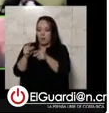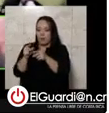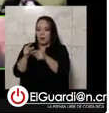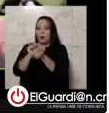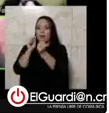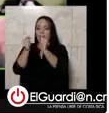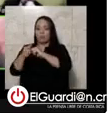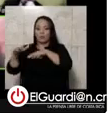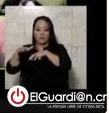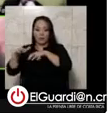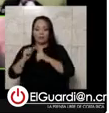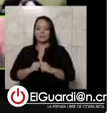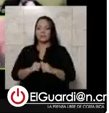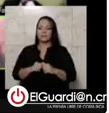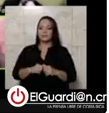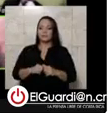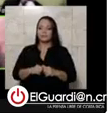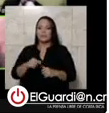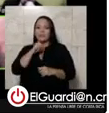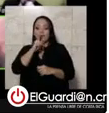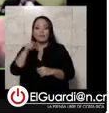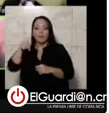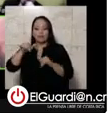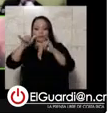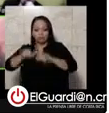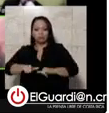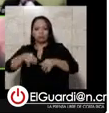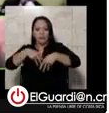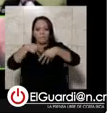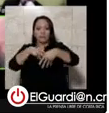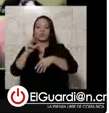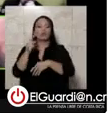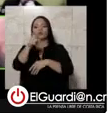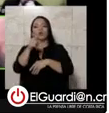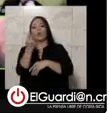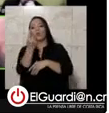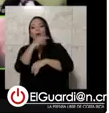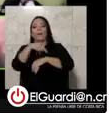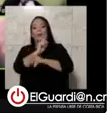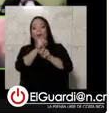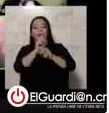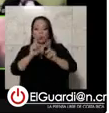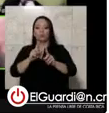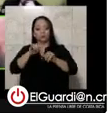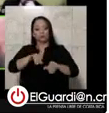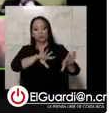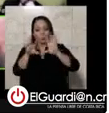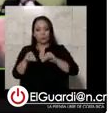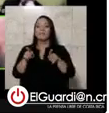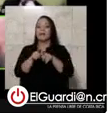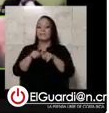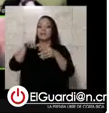cambio de actividades y que se hayan quedado toda la marcha y no solamente hayan ido una hora. También como con